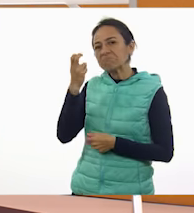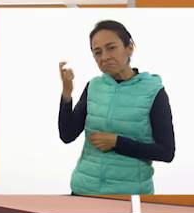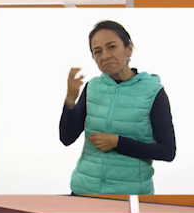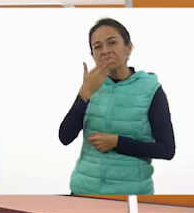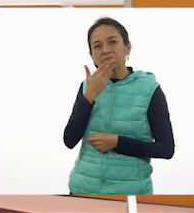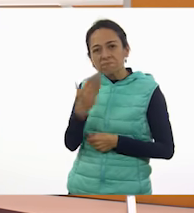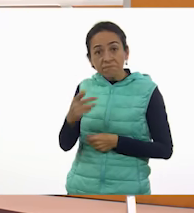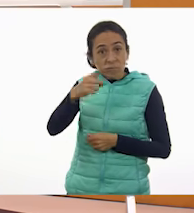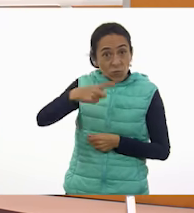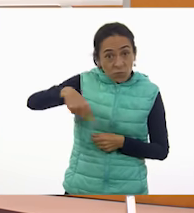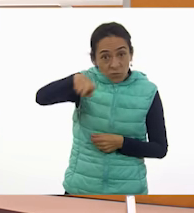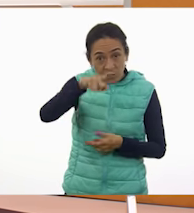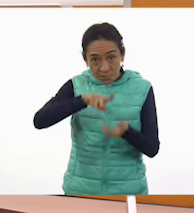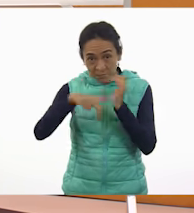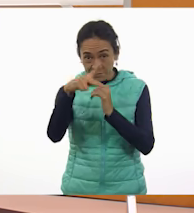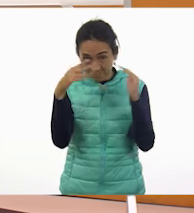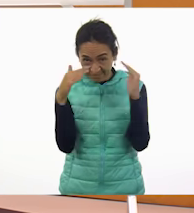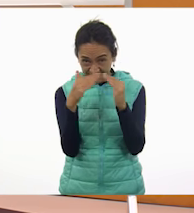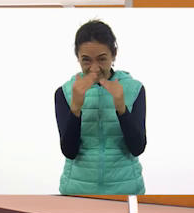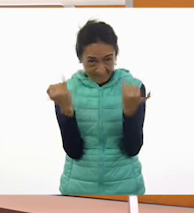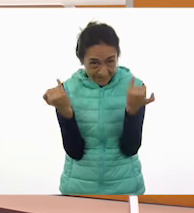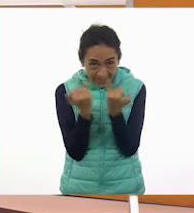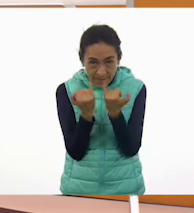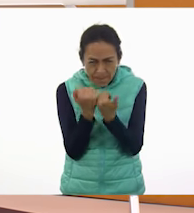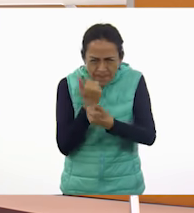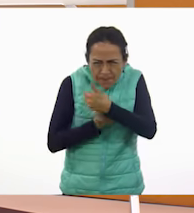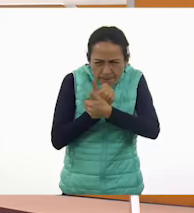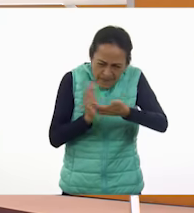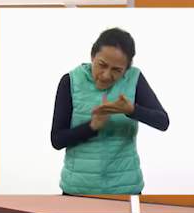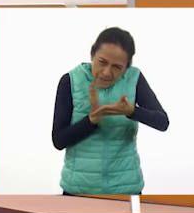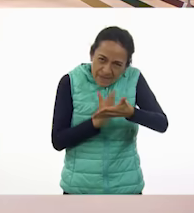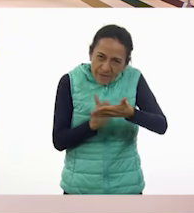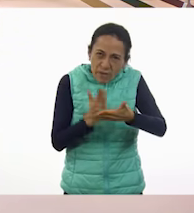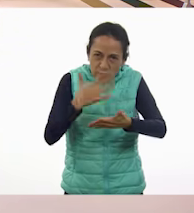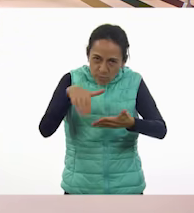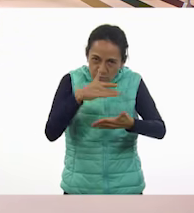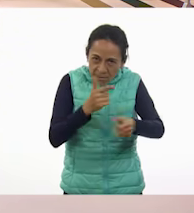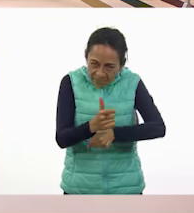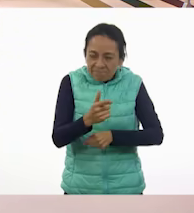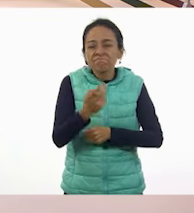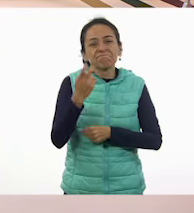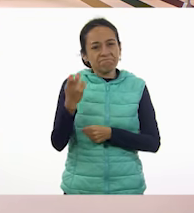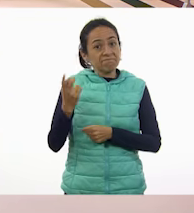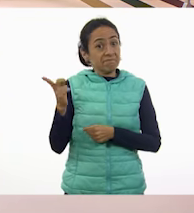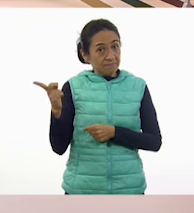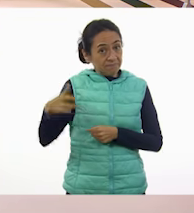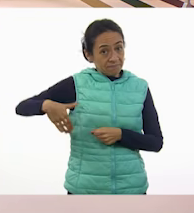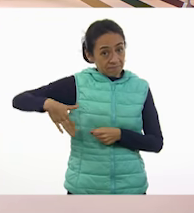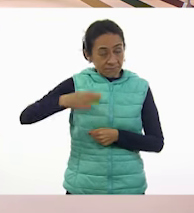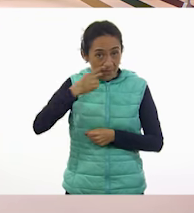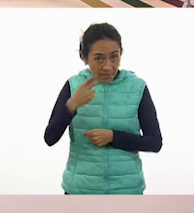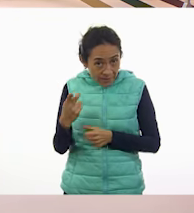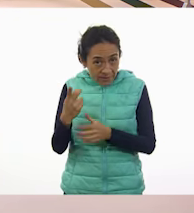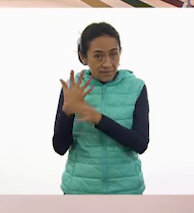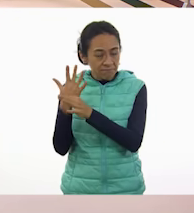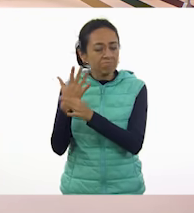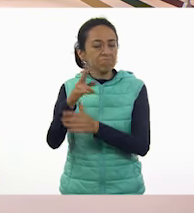están haciendo este reto en casa, ¿sí? Efectivamente, lo que acabas de decir es cierto. La diversidad